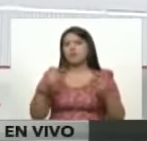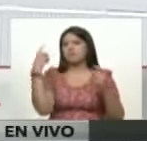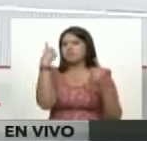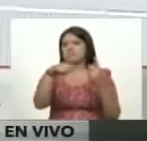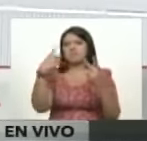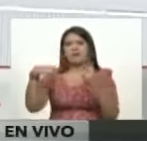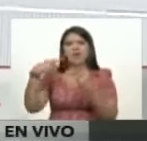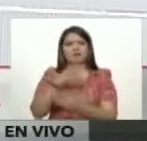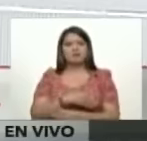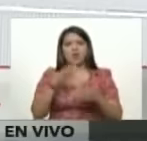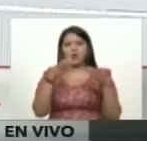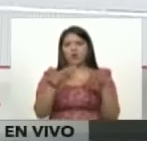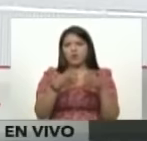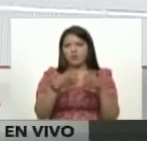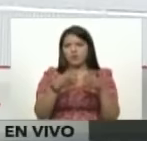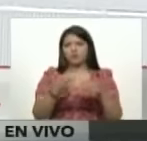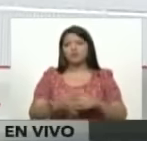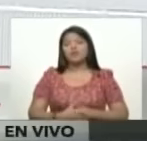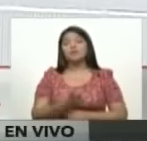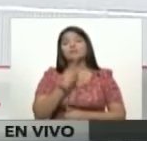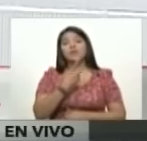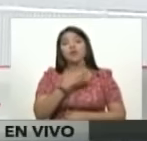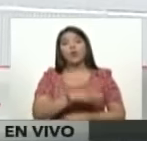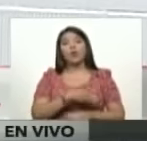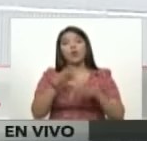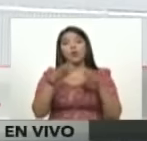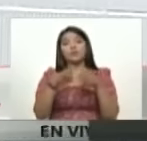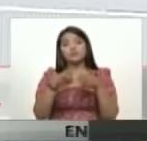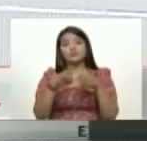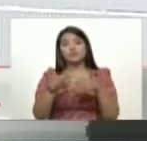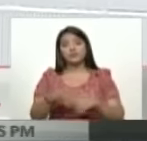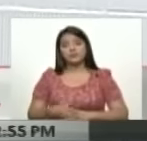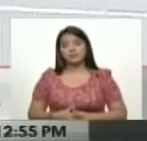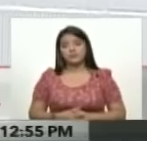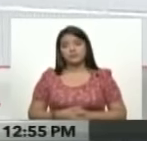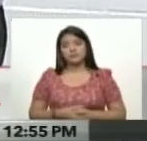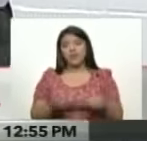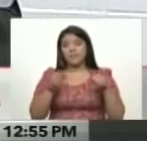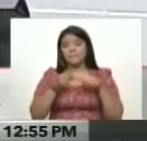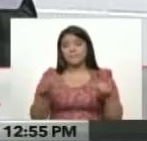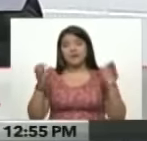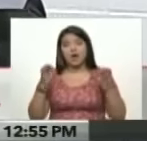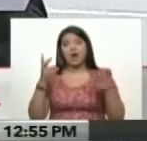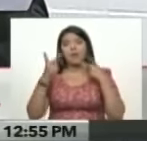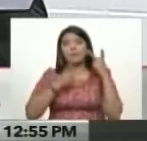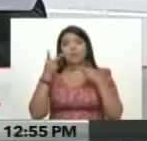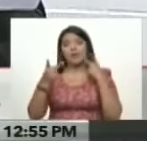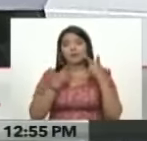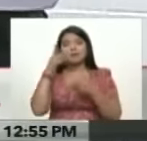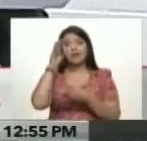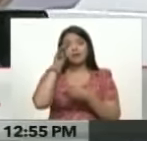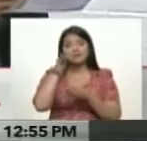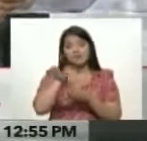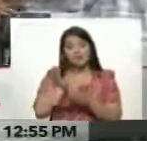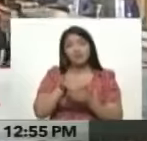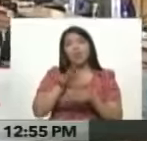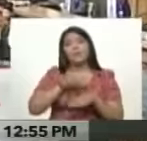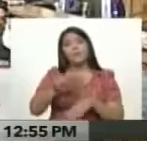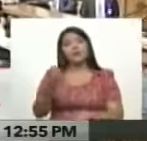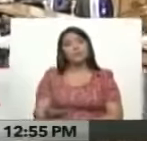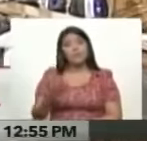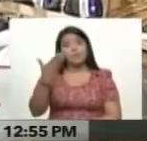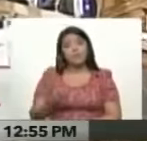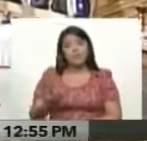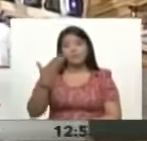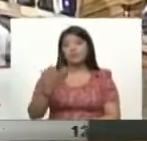comisiones y menciono la Comisión de Permanente de Política Interior por la importancia de